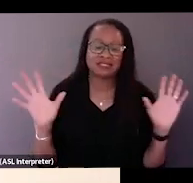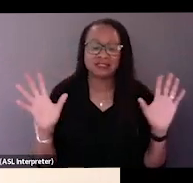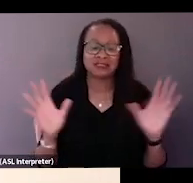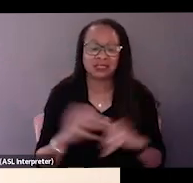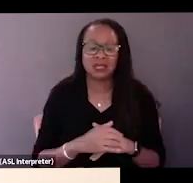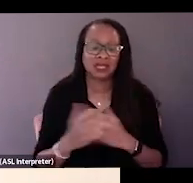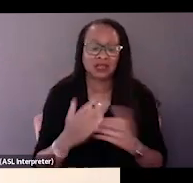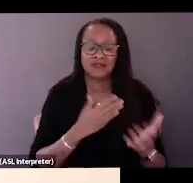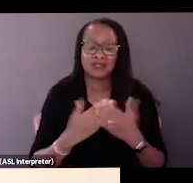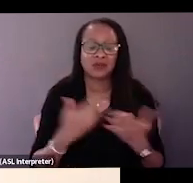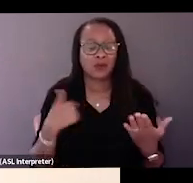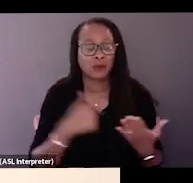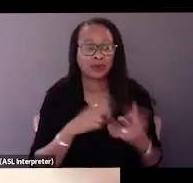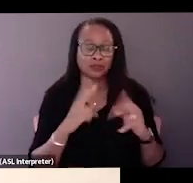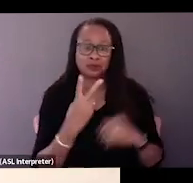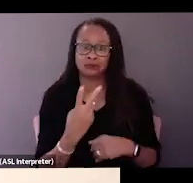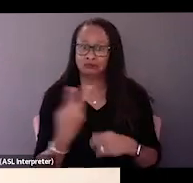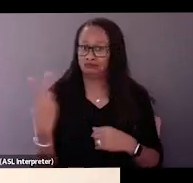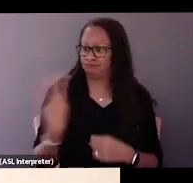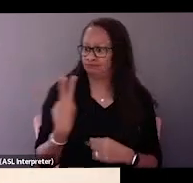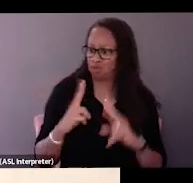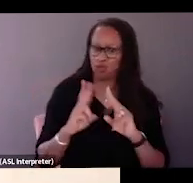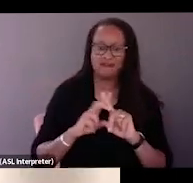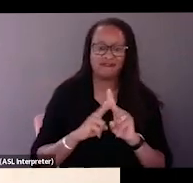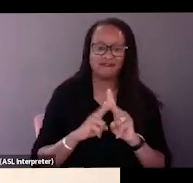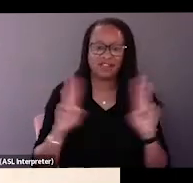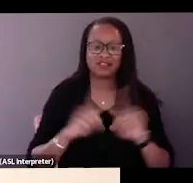diferente, en contextos